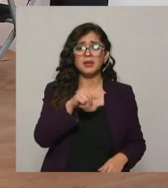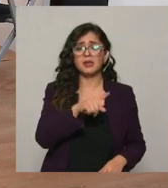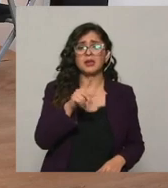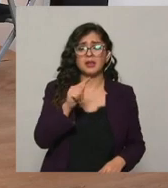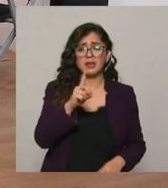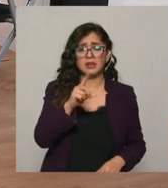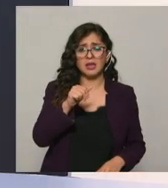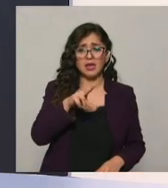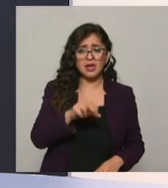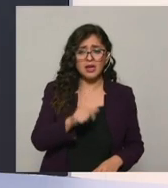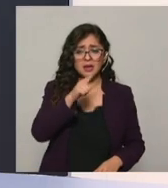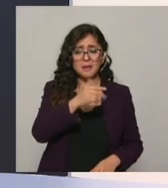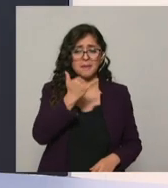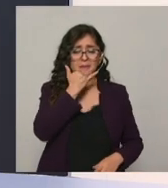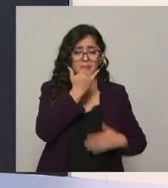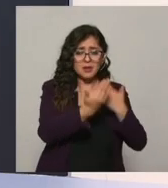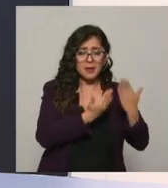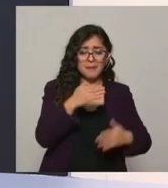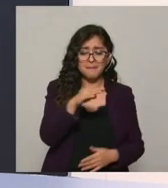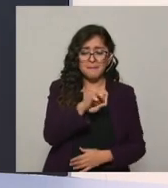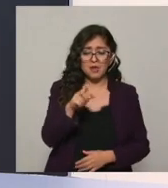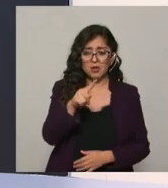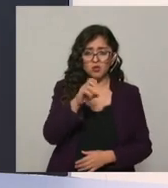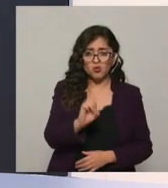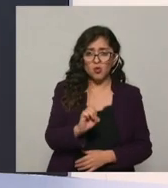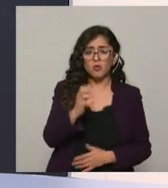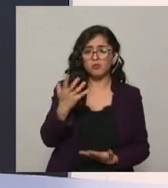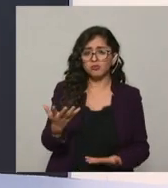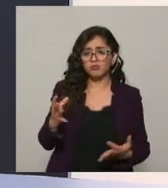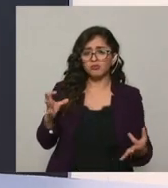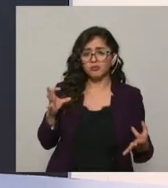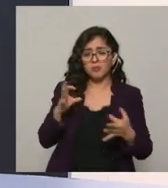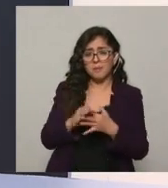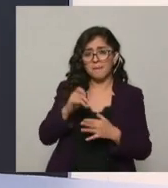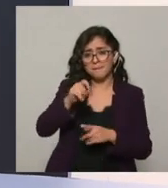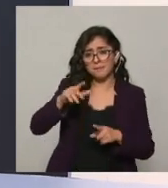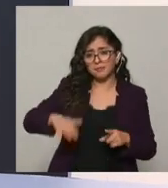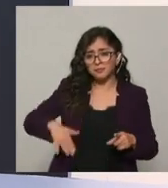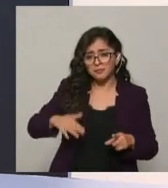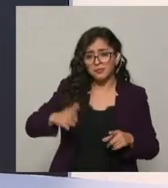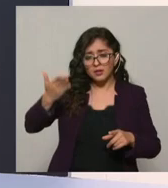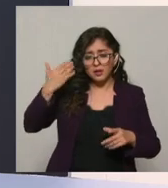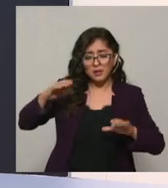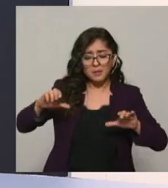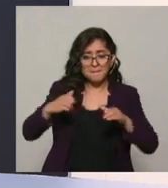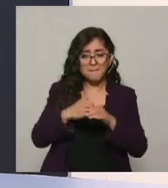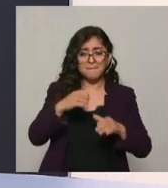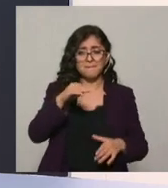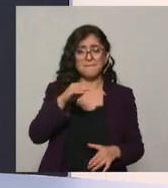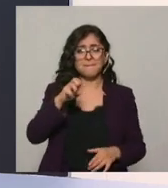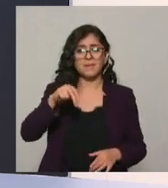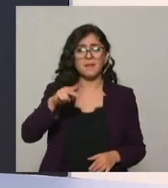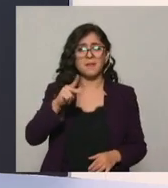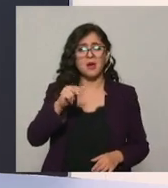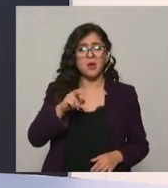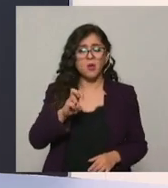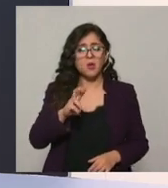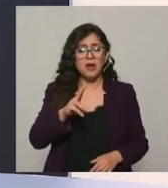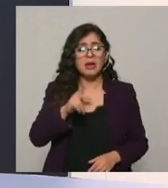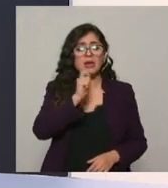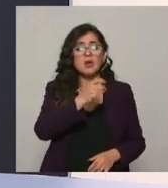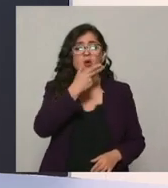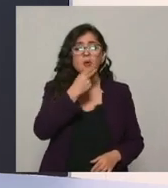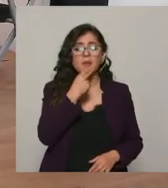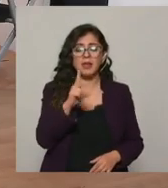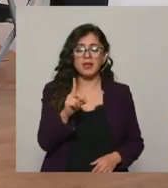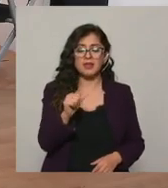al movimiento Me Too por darle entrada al Me Too, como tú mencionas, era el Me Too Men Power de Dante, de este sujeto que